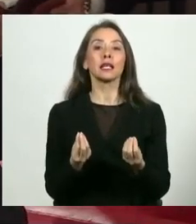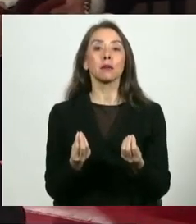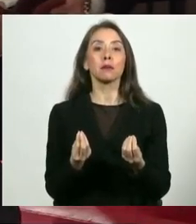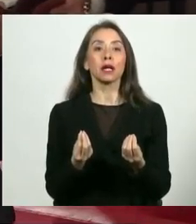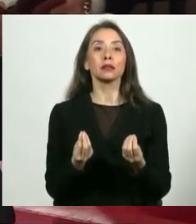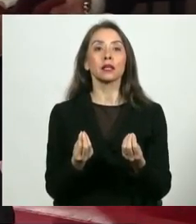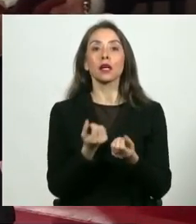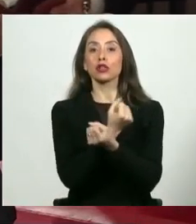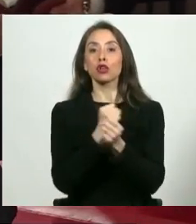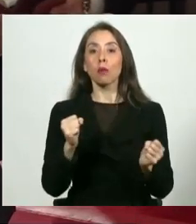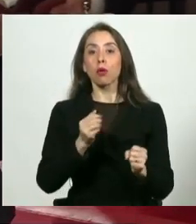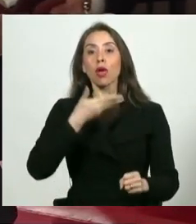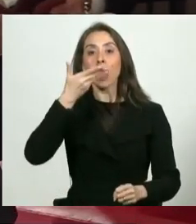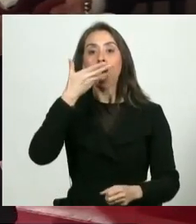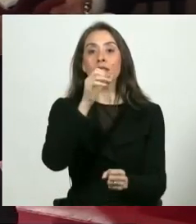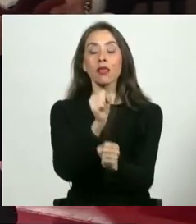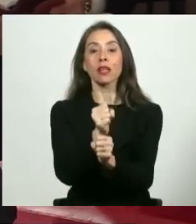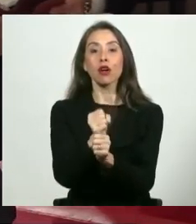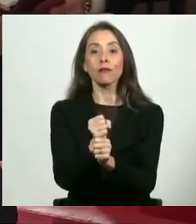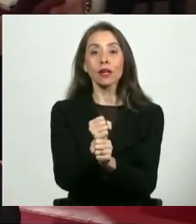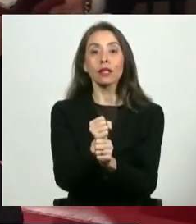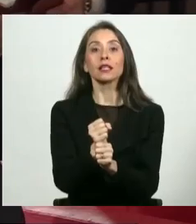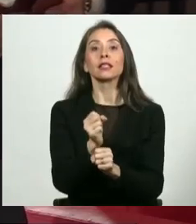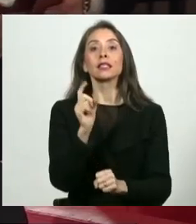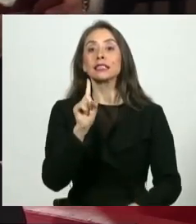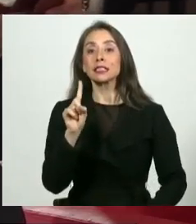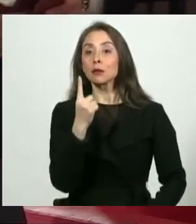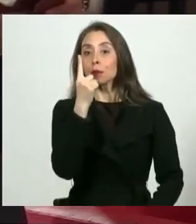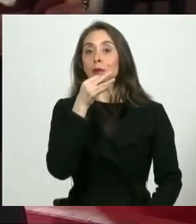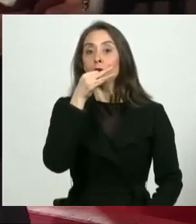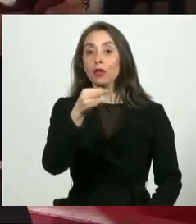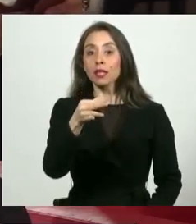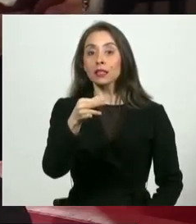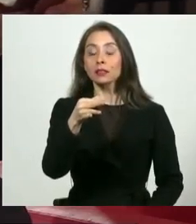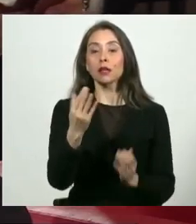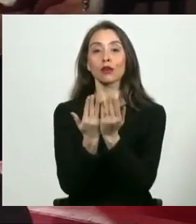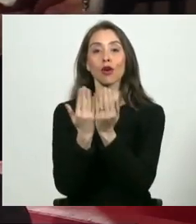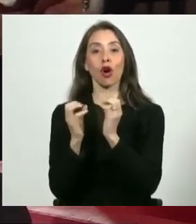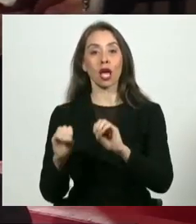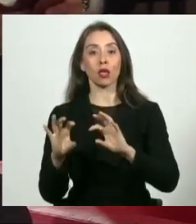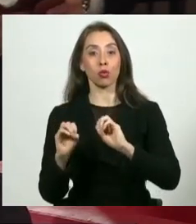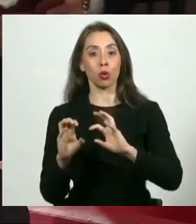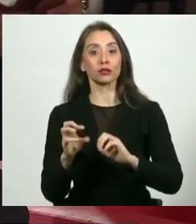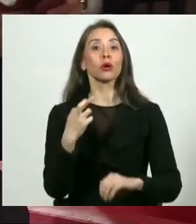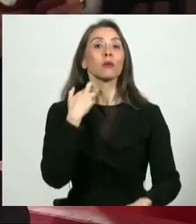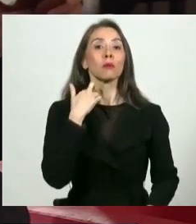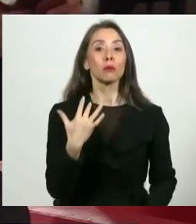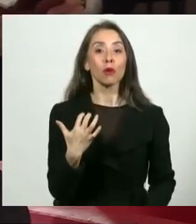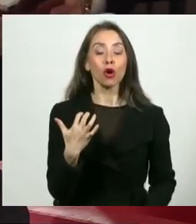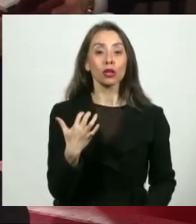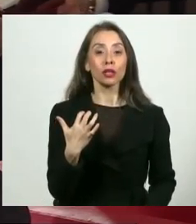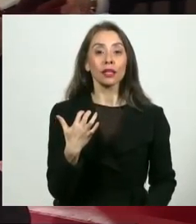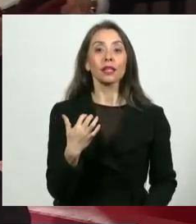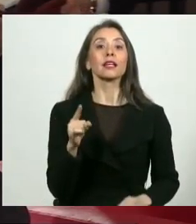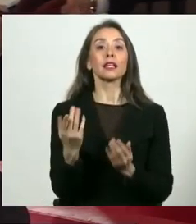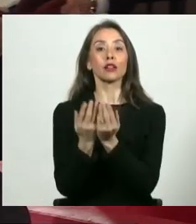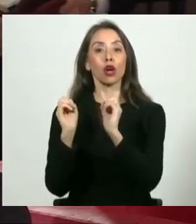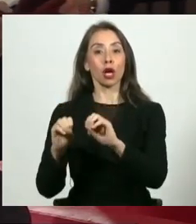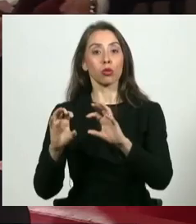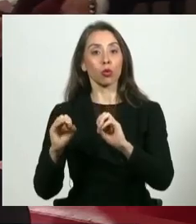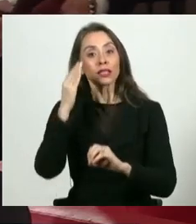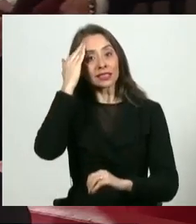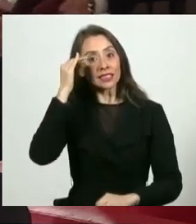es posible hablar de lo laboral si no nos referimos primero a lo educacional. ¿Por qué? Porque el sistema educacional